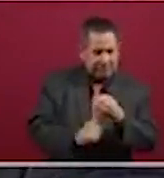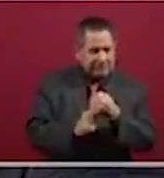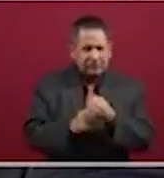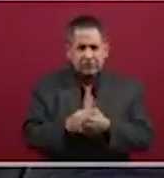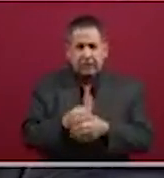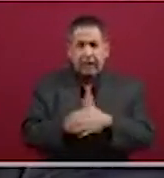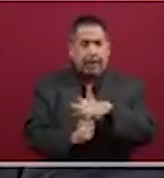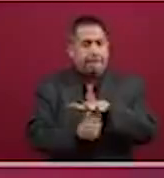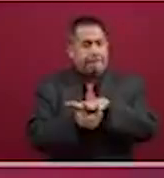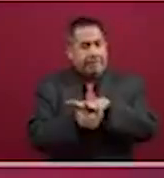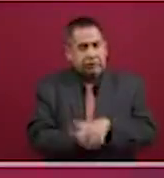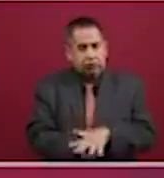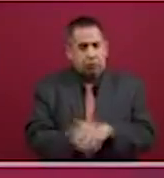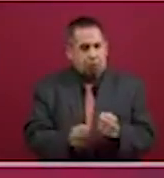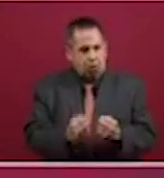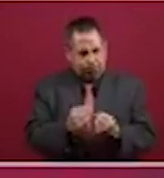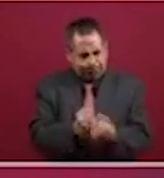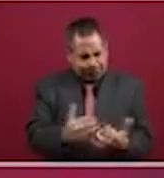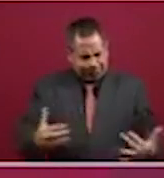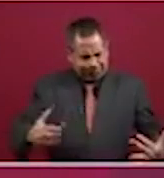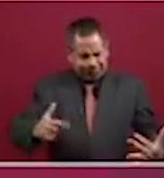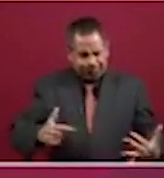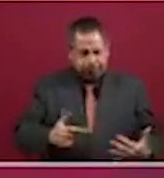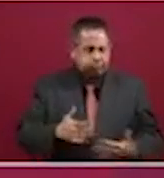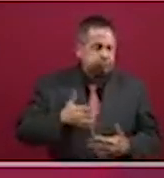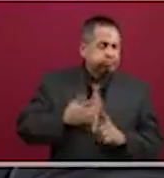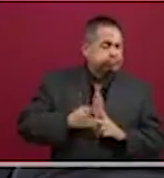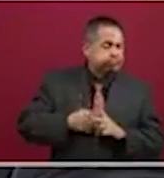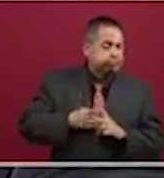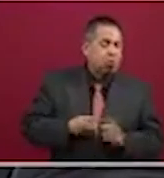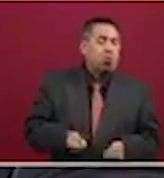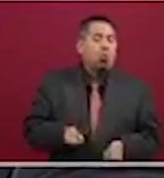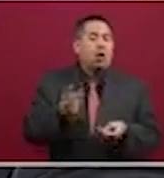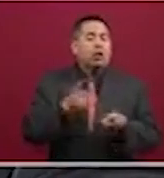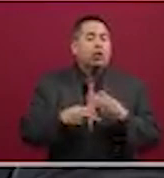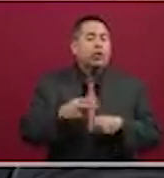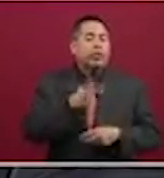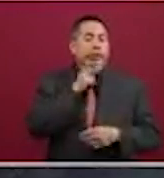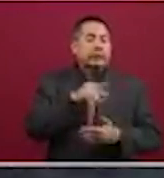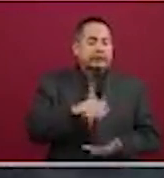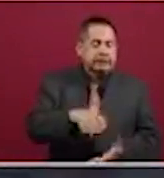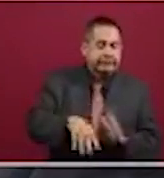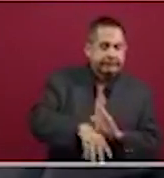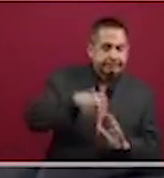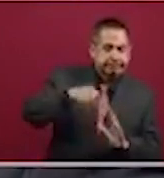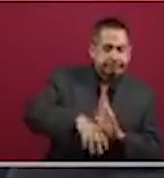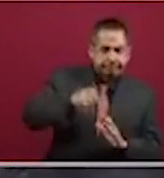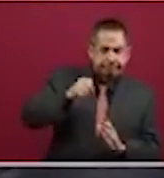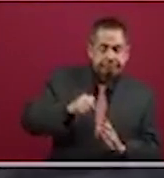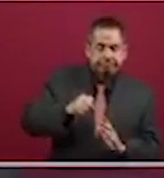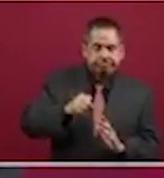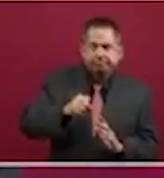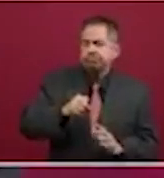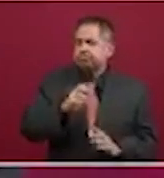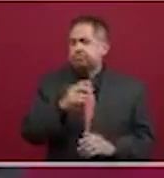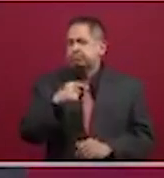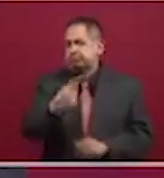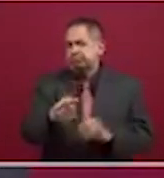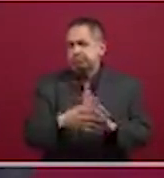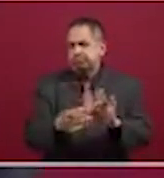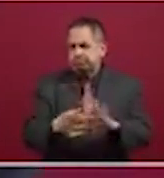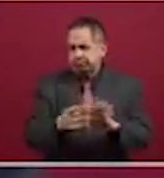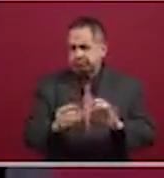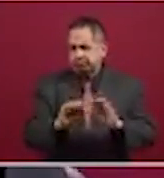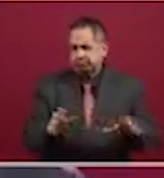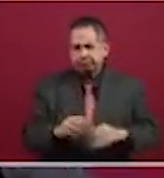haciendo la proyección de cuánto petróleo se va a extraer y les vamos a explicar y